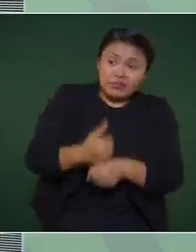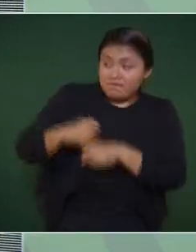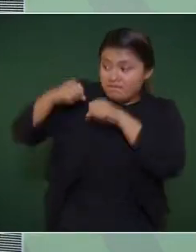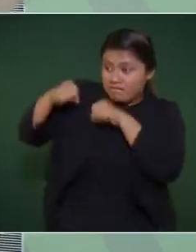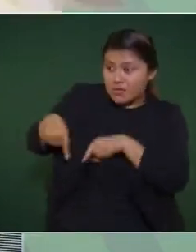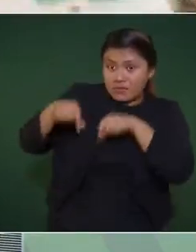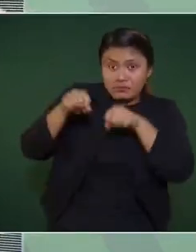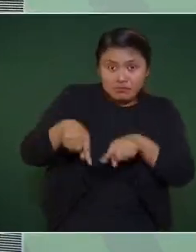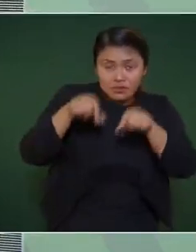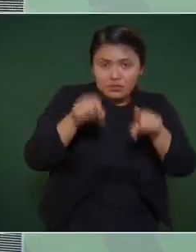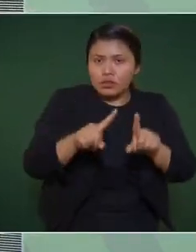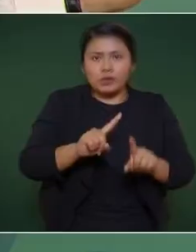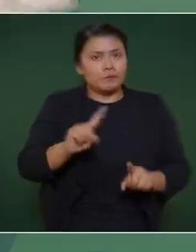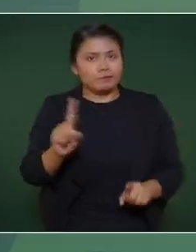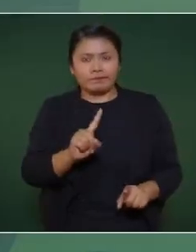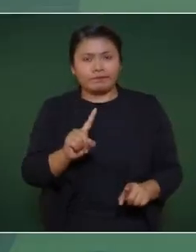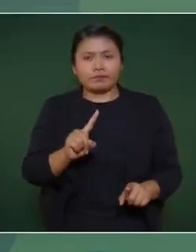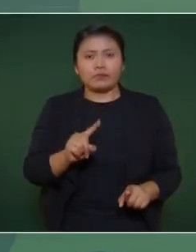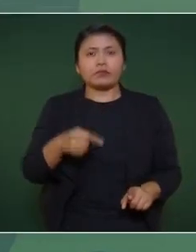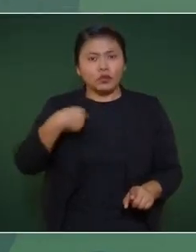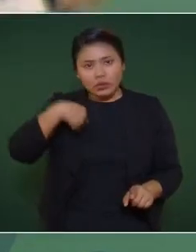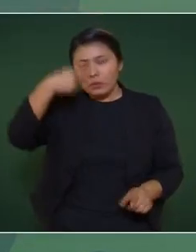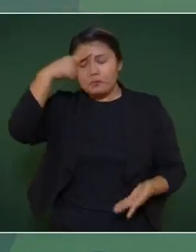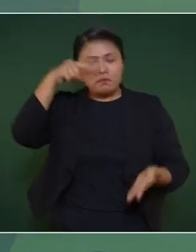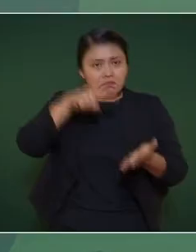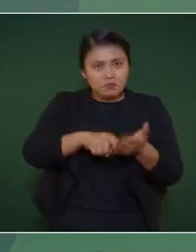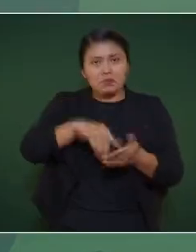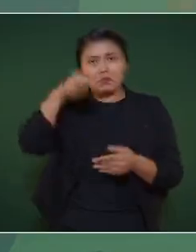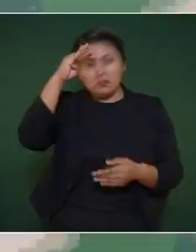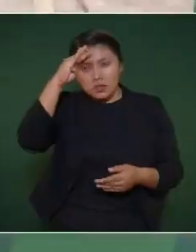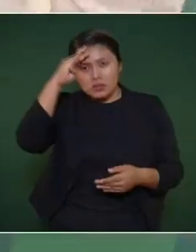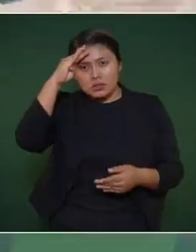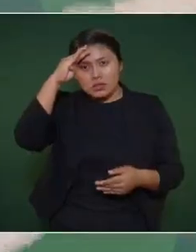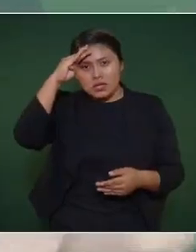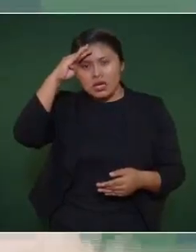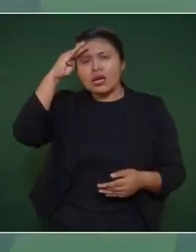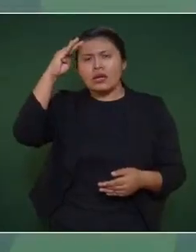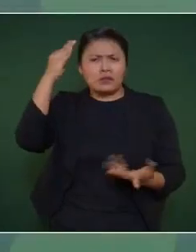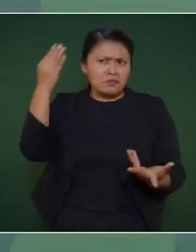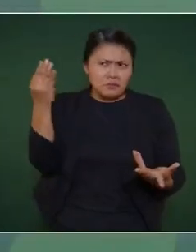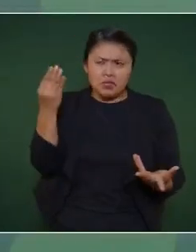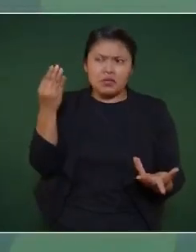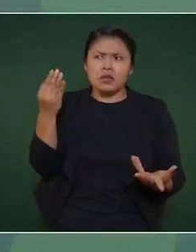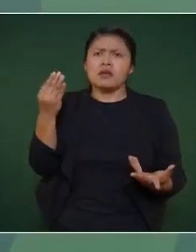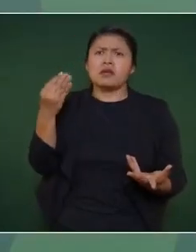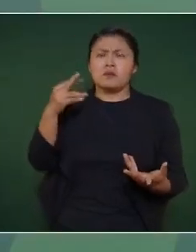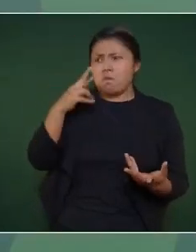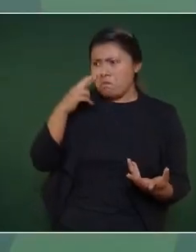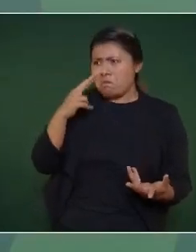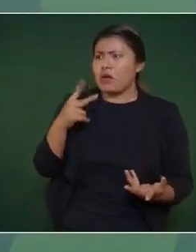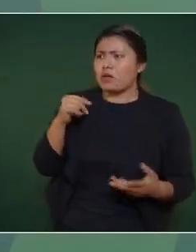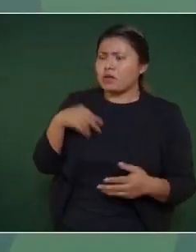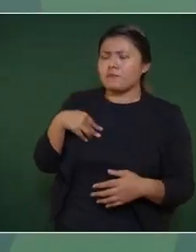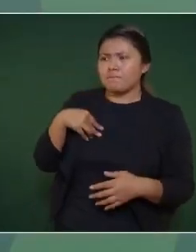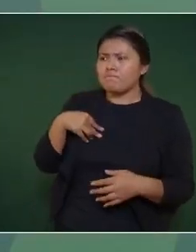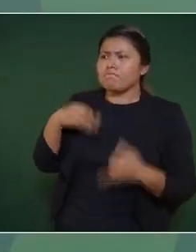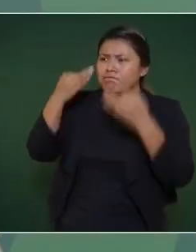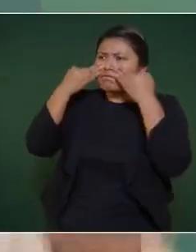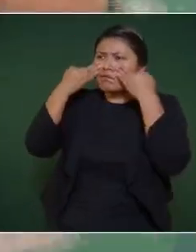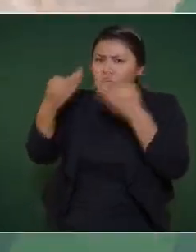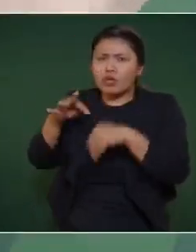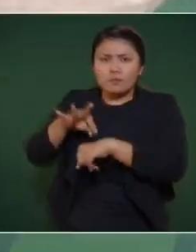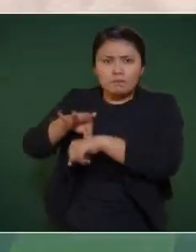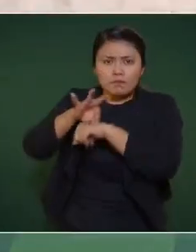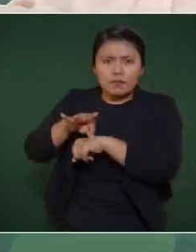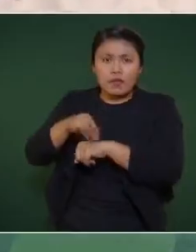Y valen más las imágenes, y no creo que por eso me vayan a sancionar o a cepillar,